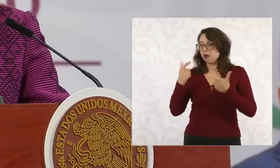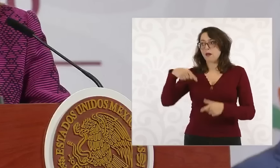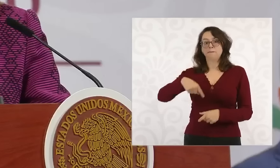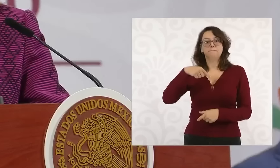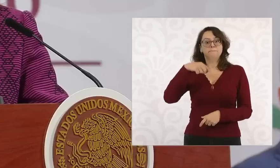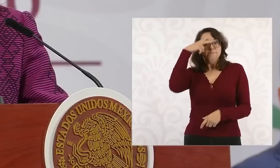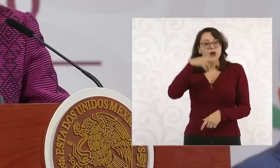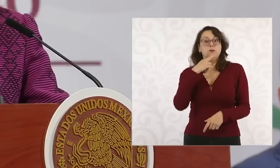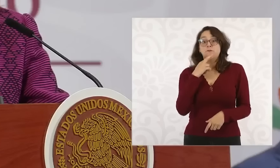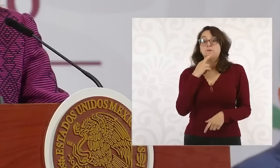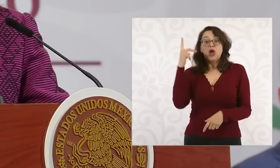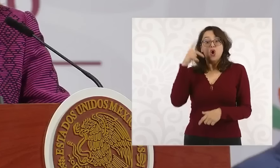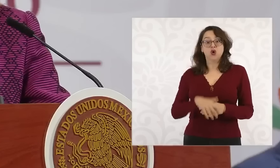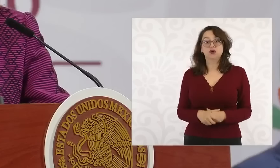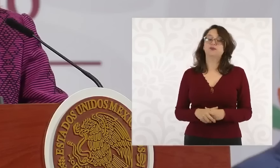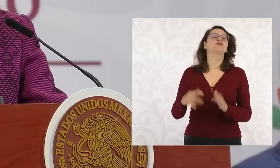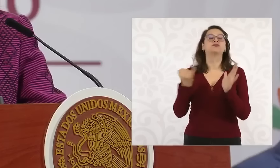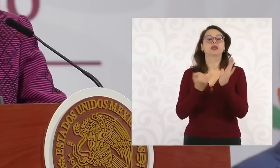Impresionante. No hay inflación,